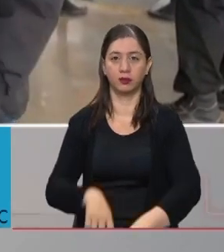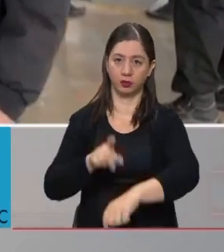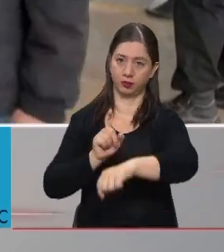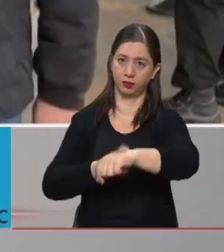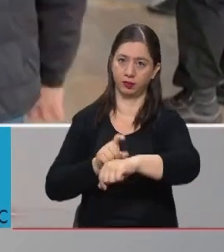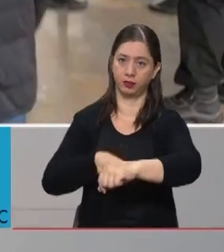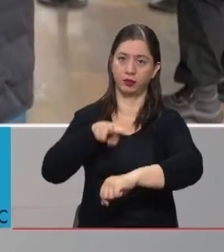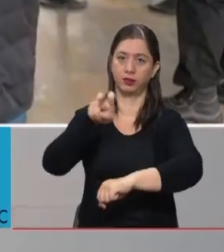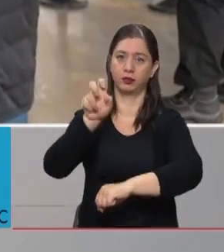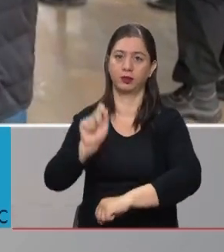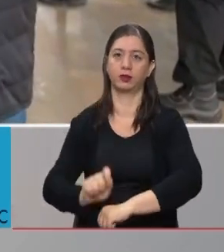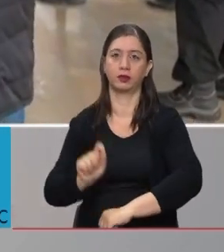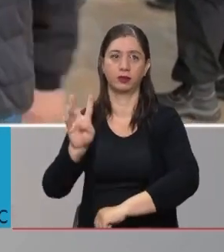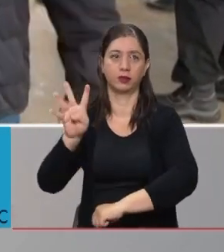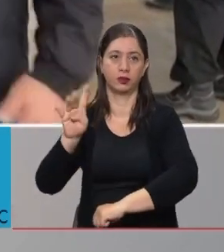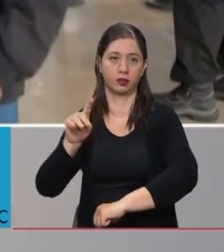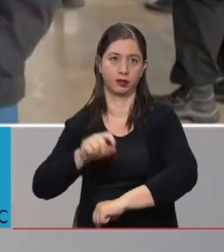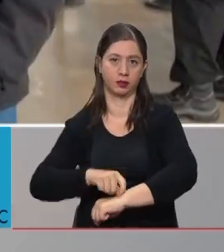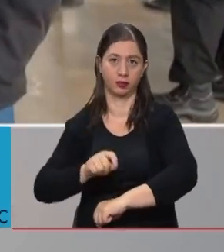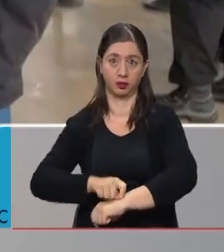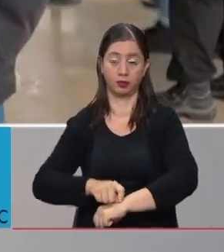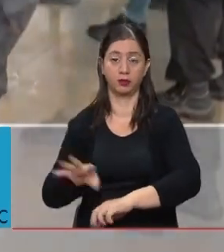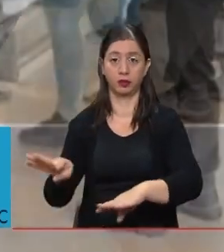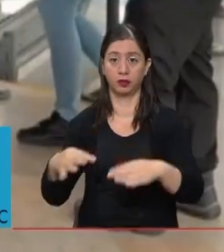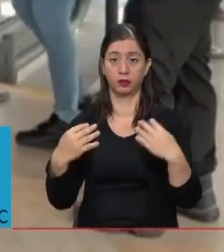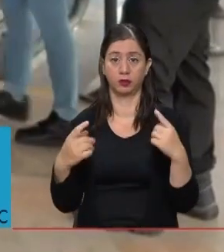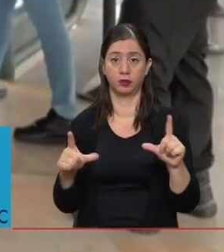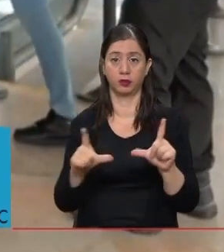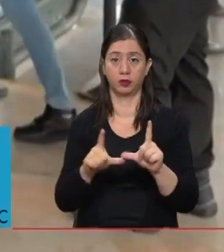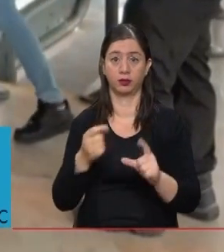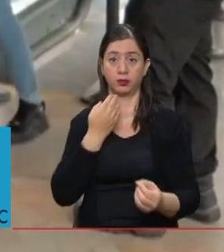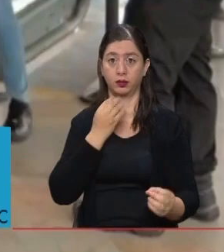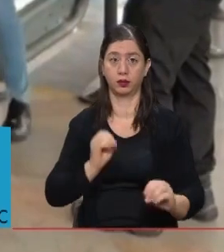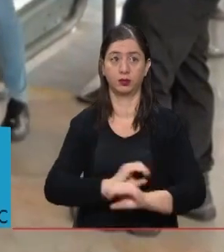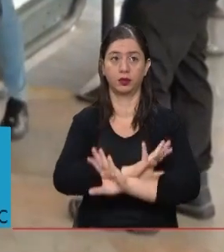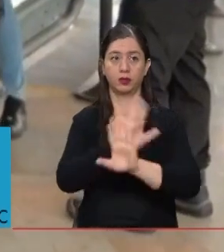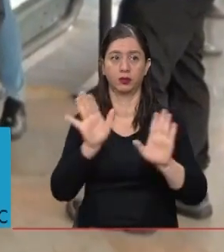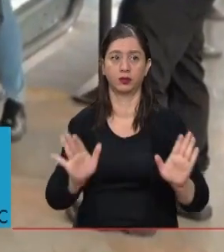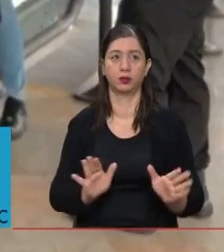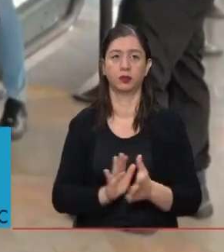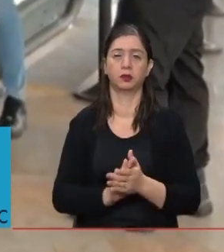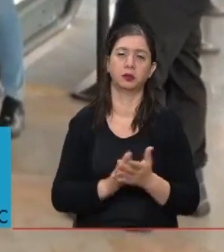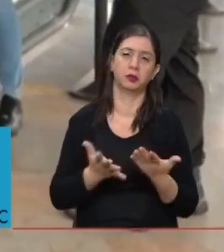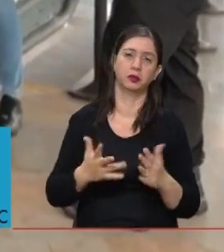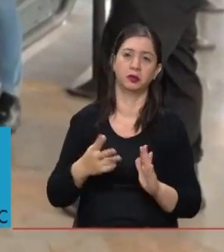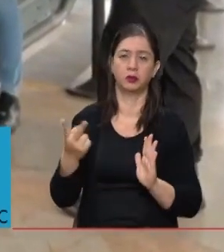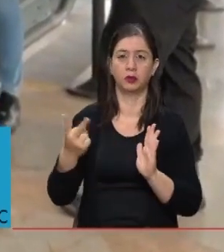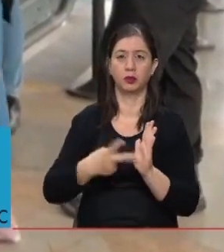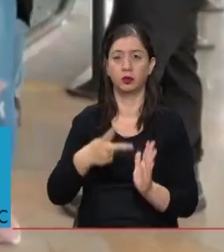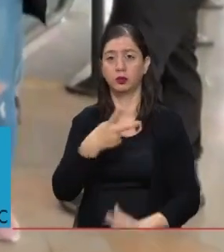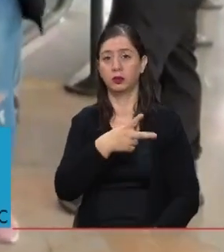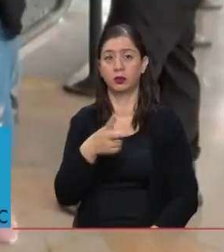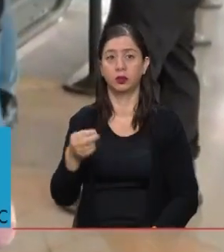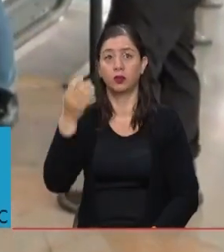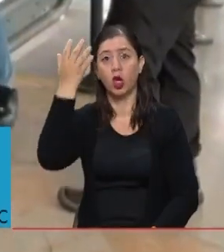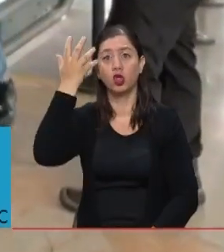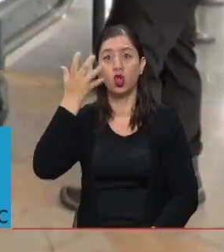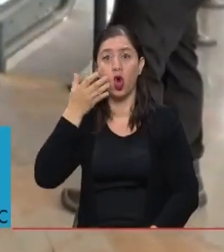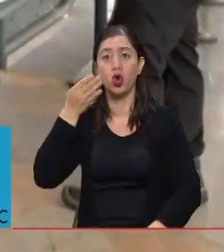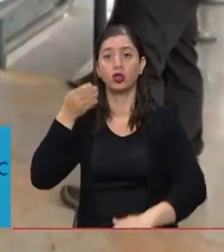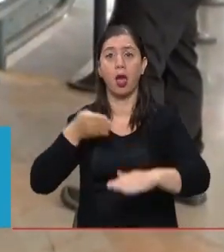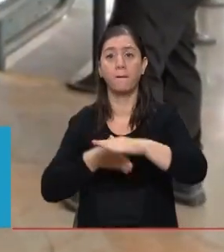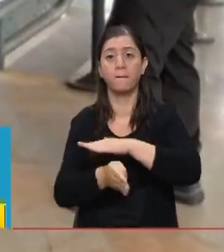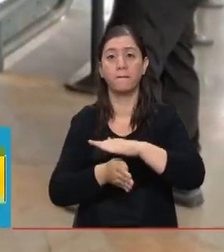7 de la mañana, 14 minutos, Gigi, José Vicente y televidentes, muy buenos días. Son un aproximado 2.200 los pasajeros que se volverán a mover